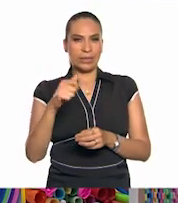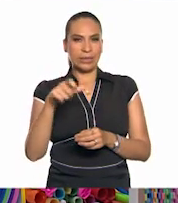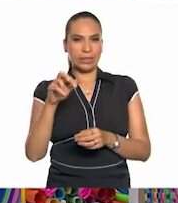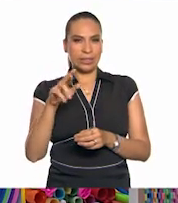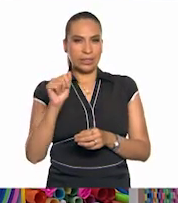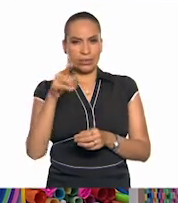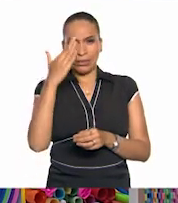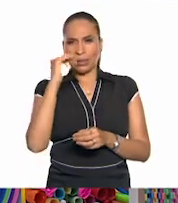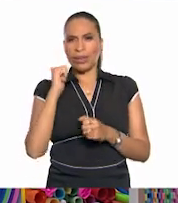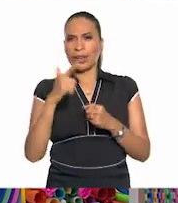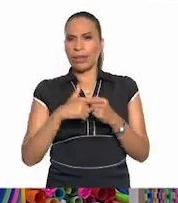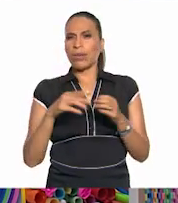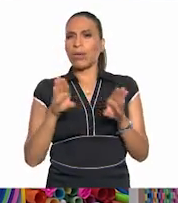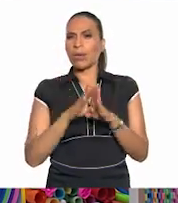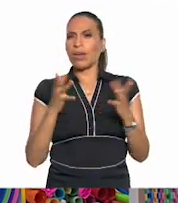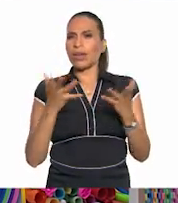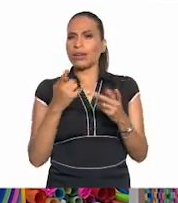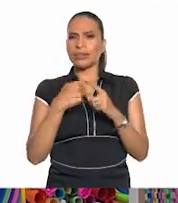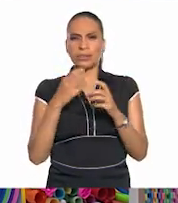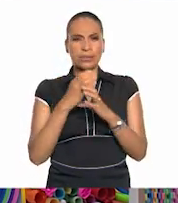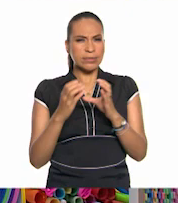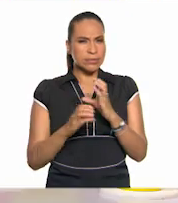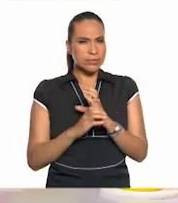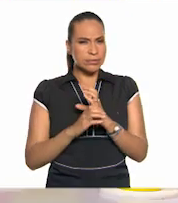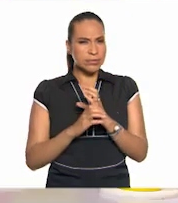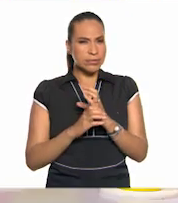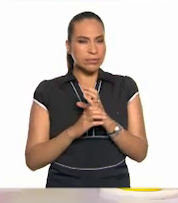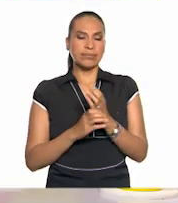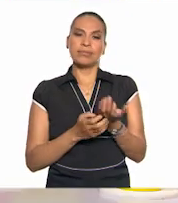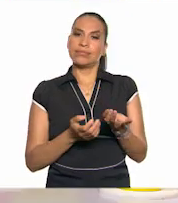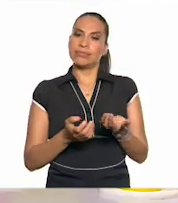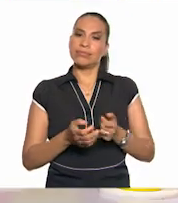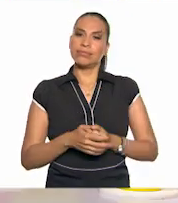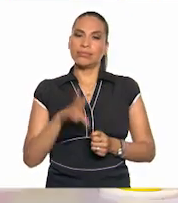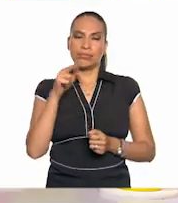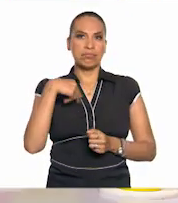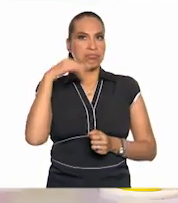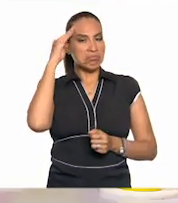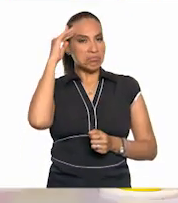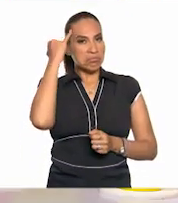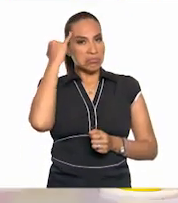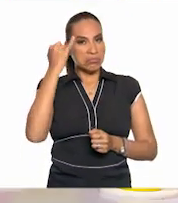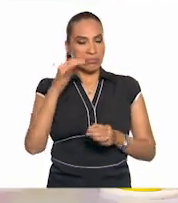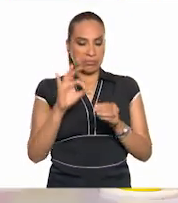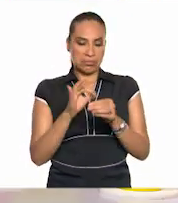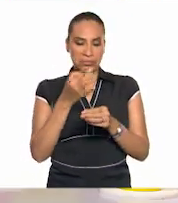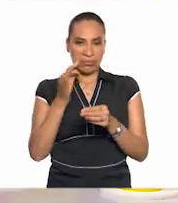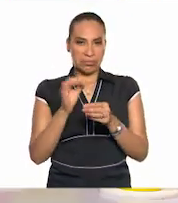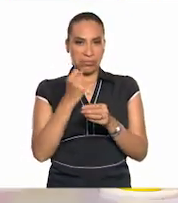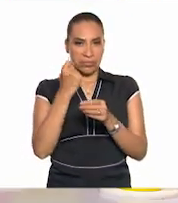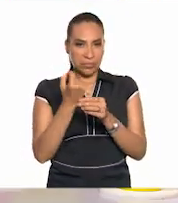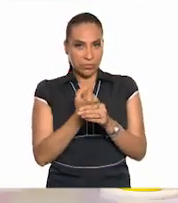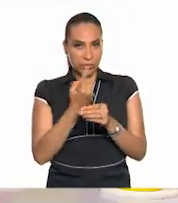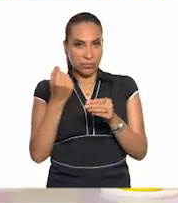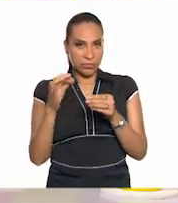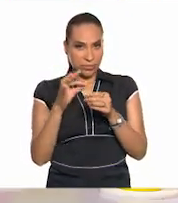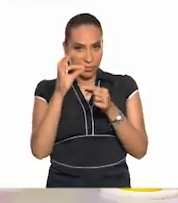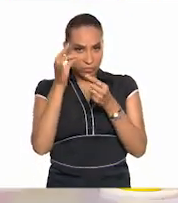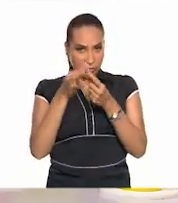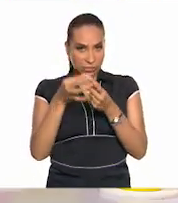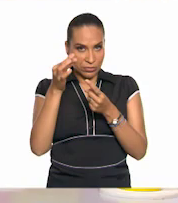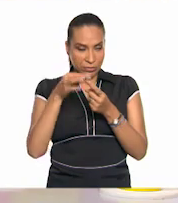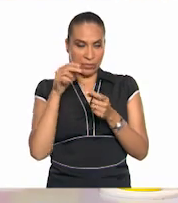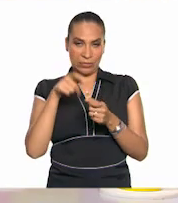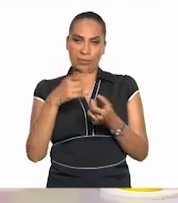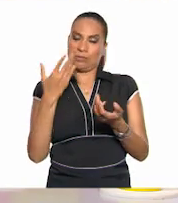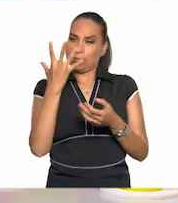sabes algo acerca de cómo se hacen estos objetos? Ay, pues yo me imagino que a mano, una por una, es todo